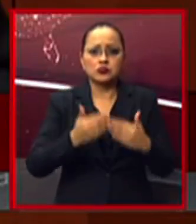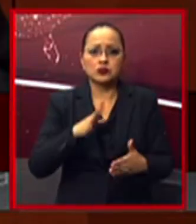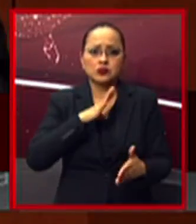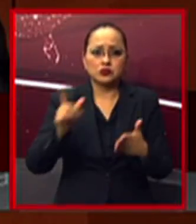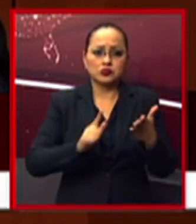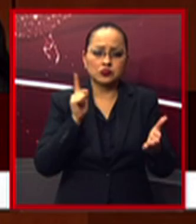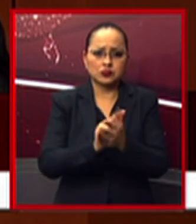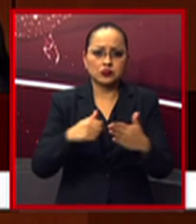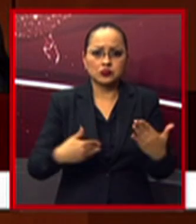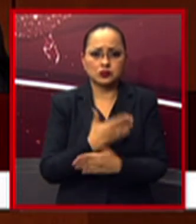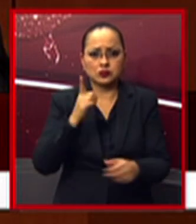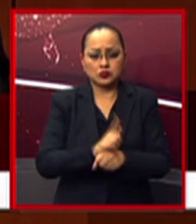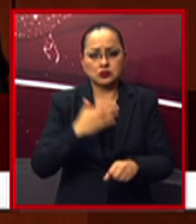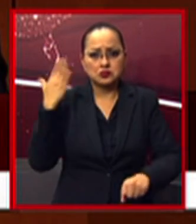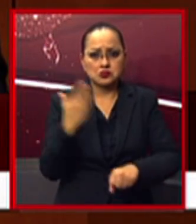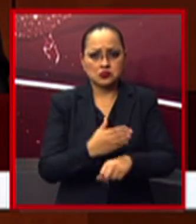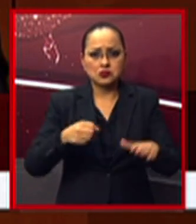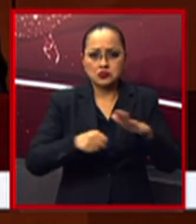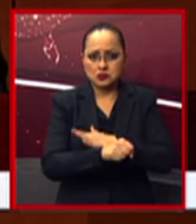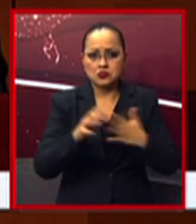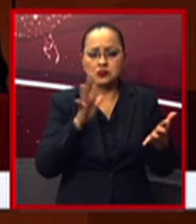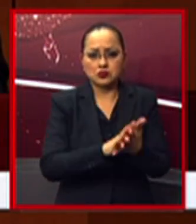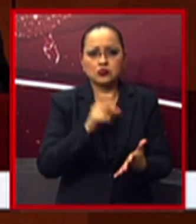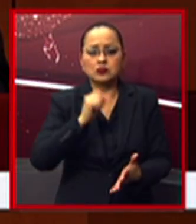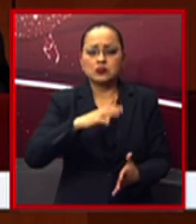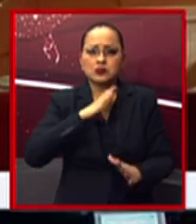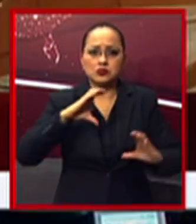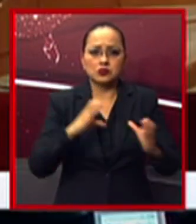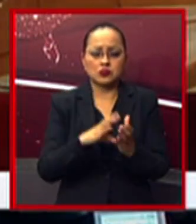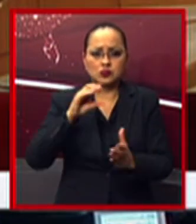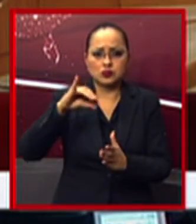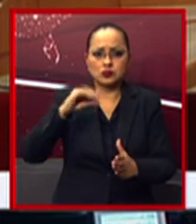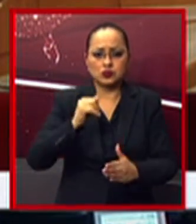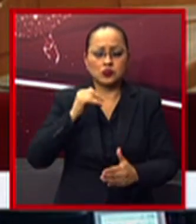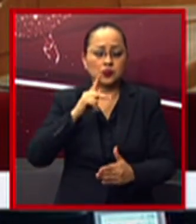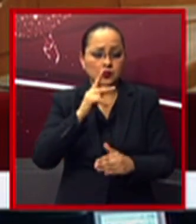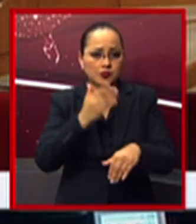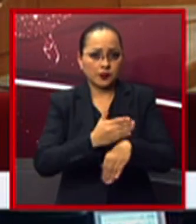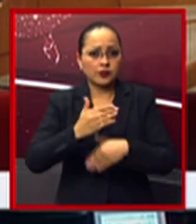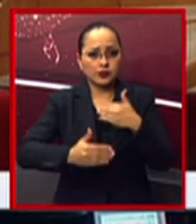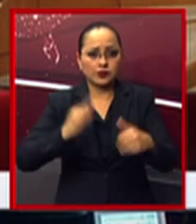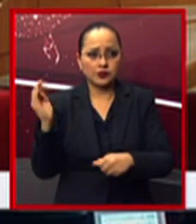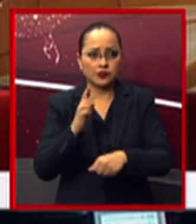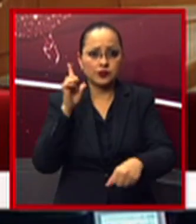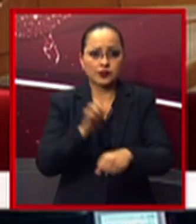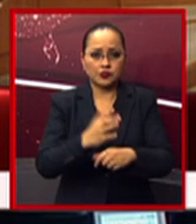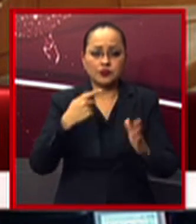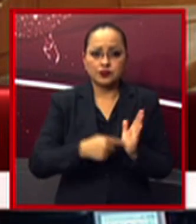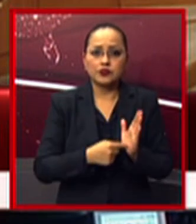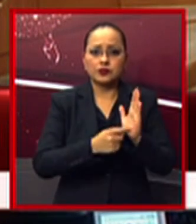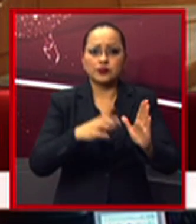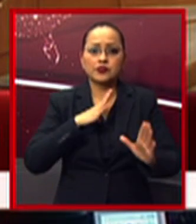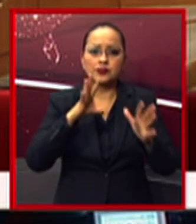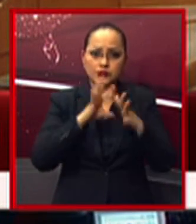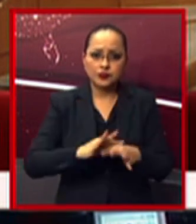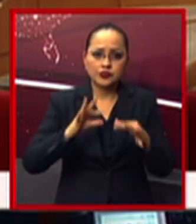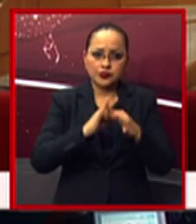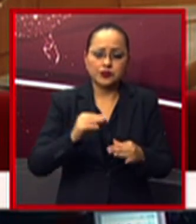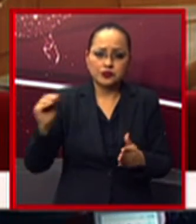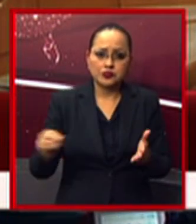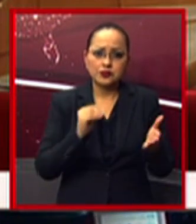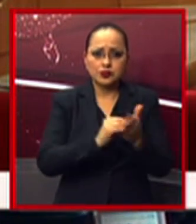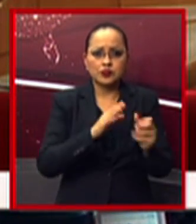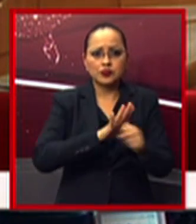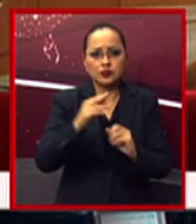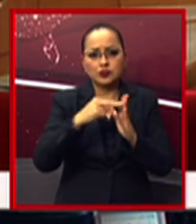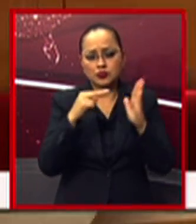se expide la Ley Nacional de Ejecución Penal y se reforma el Código Penal Federal. Durante la presentación del dictamen se destacó que se pretende establecer